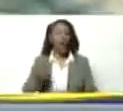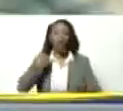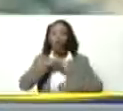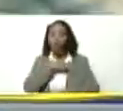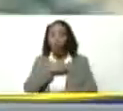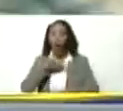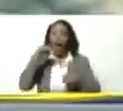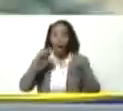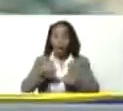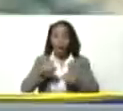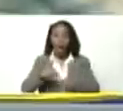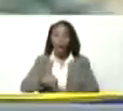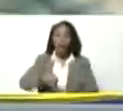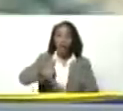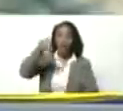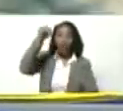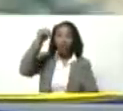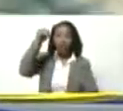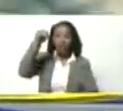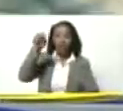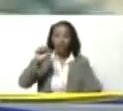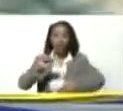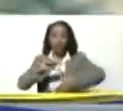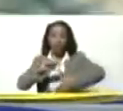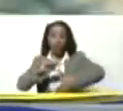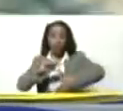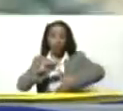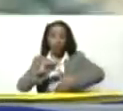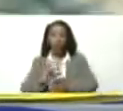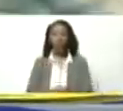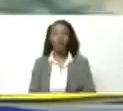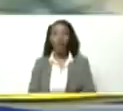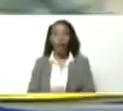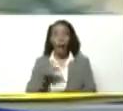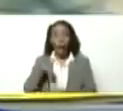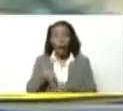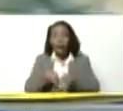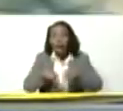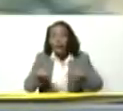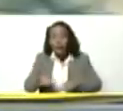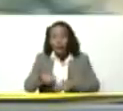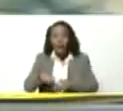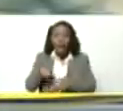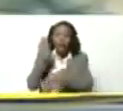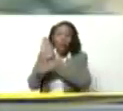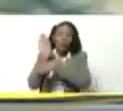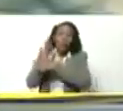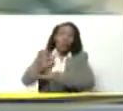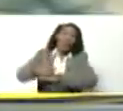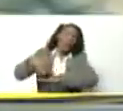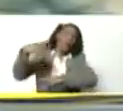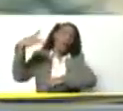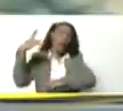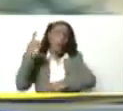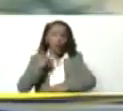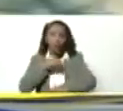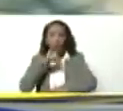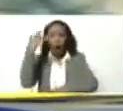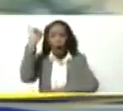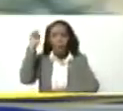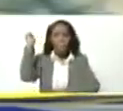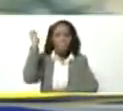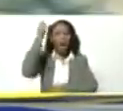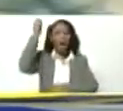al norte del continente, al norte de Sudamérica, de este pedacito de tierra sagrada. Y tenemos una magia, presidente, yo lo decía